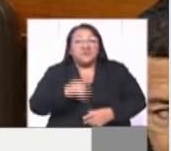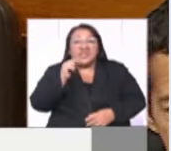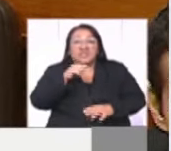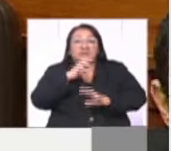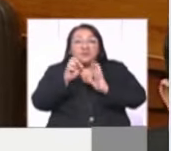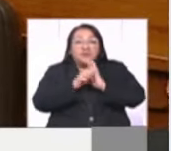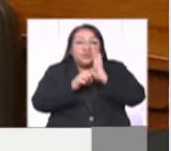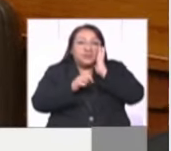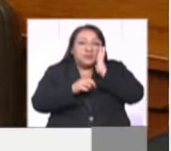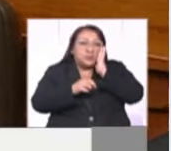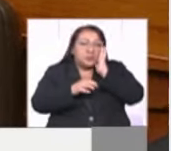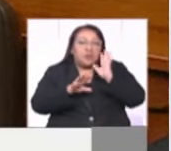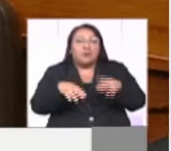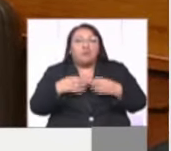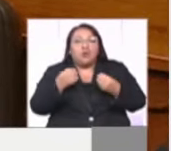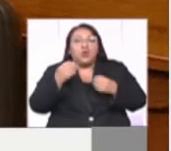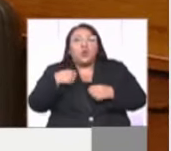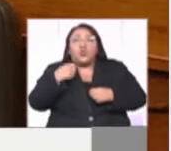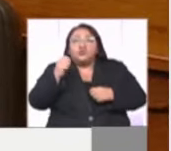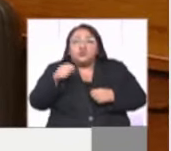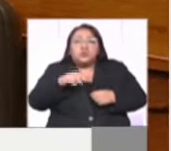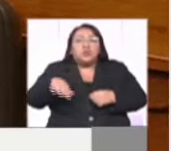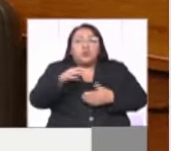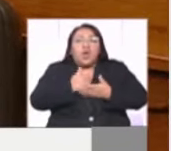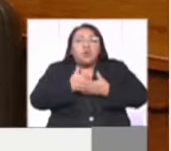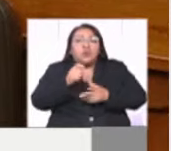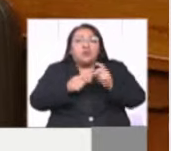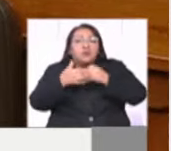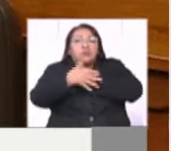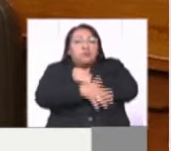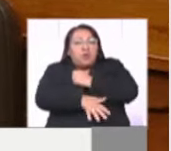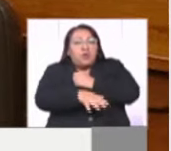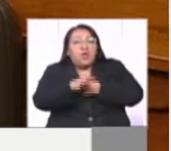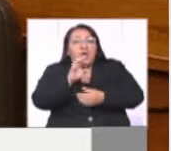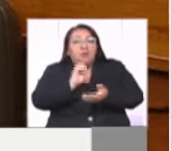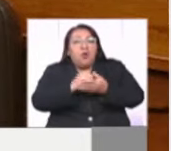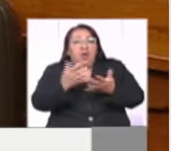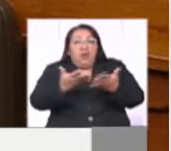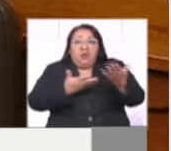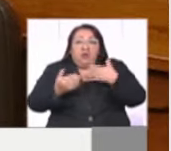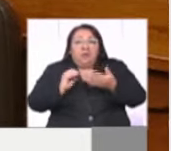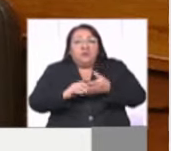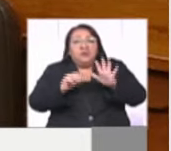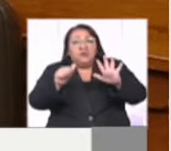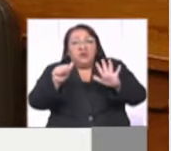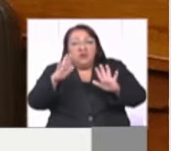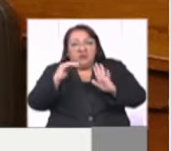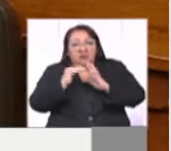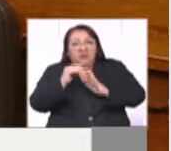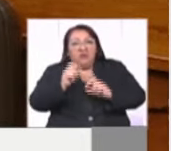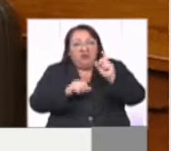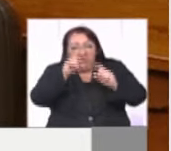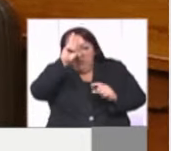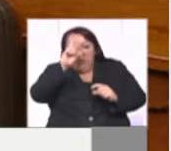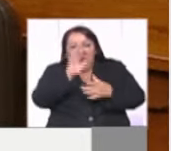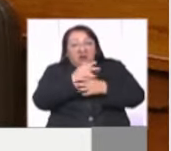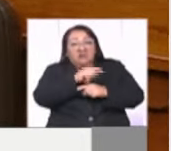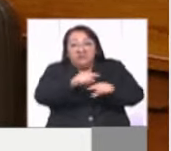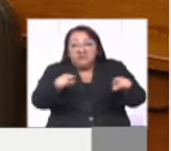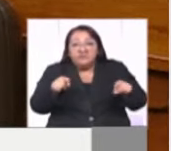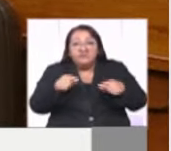proyecto nace por justicia social y por la exigencia de más de 6 millones de peruanos, entre